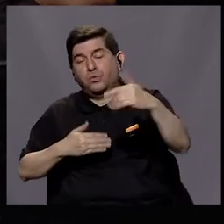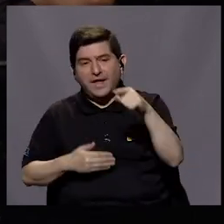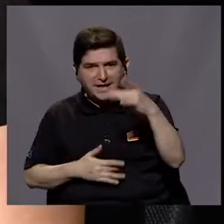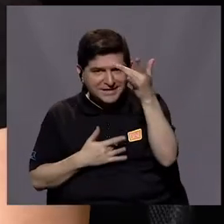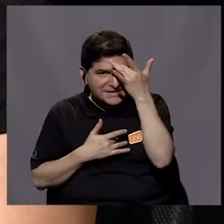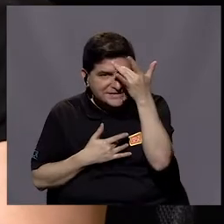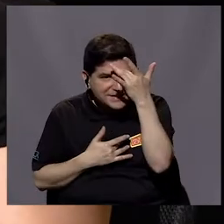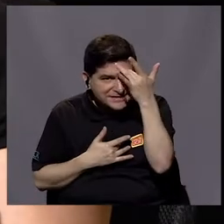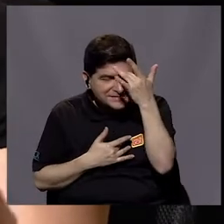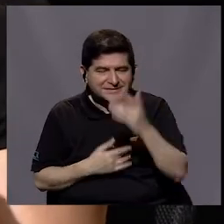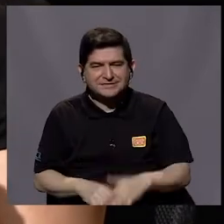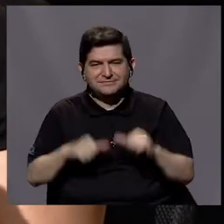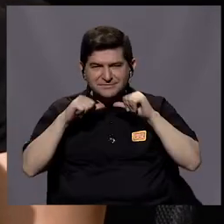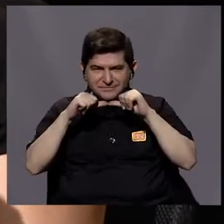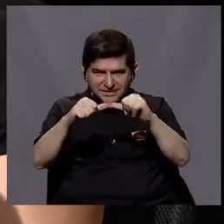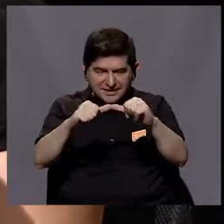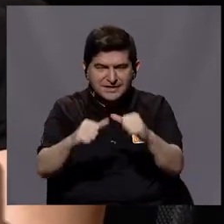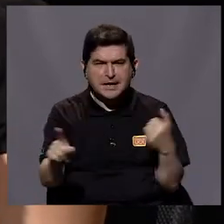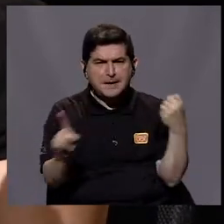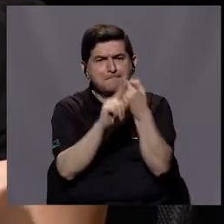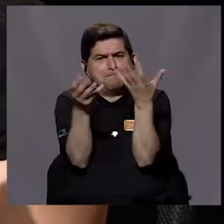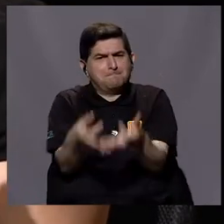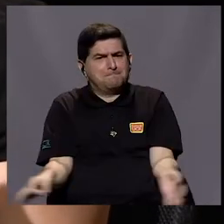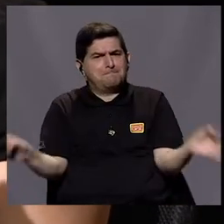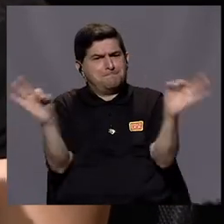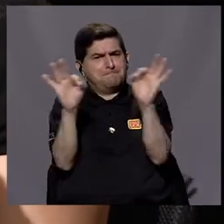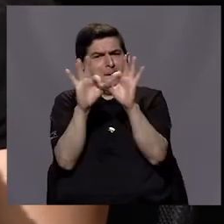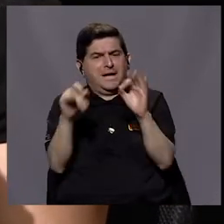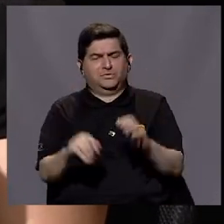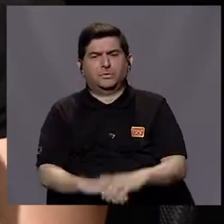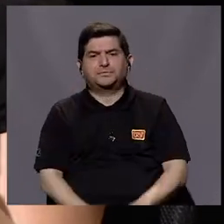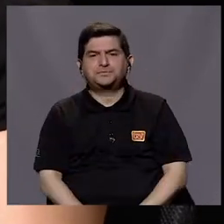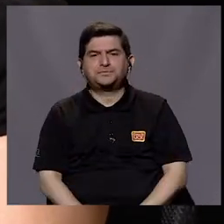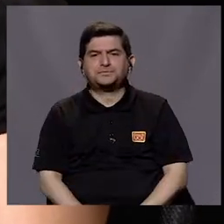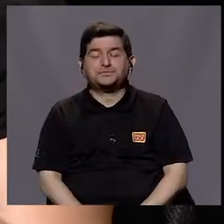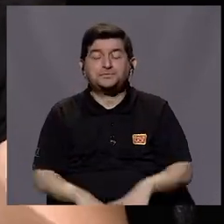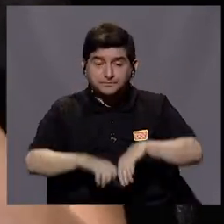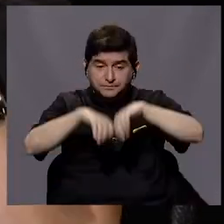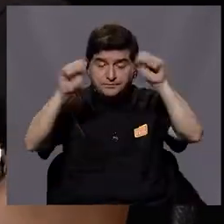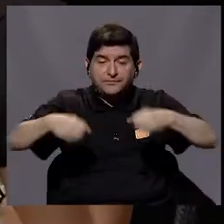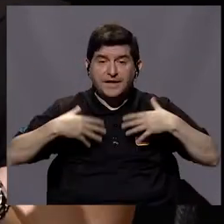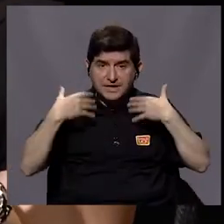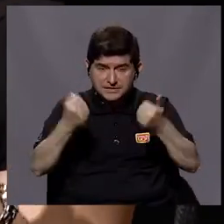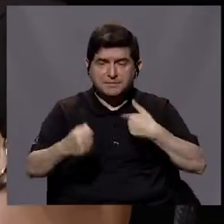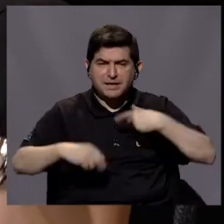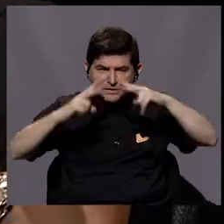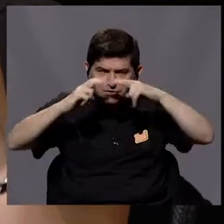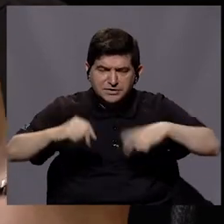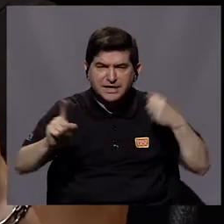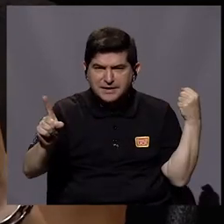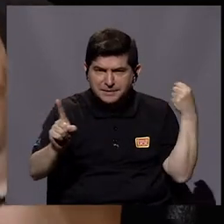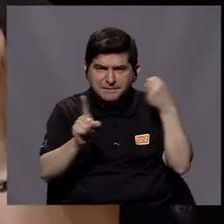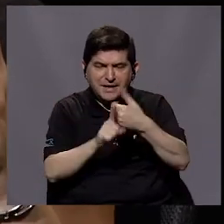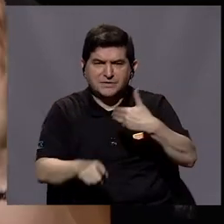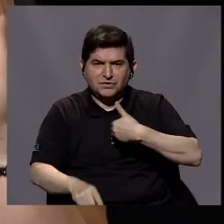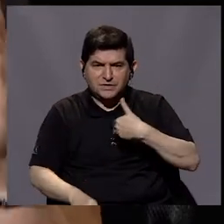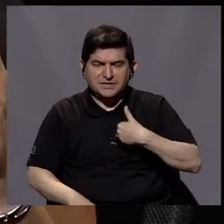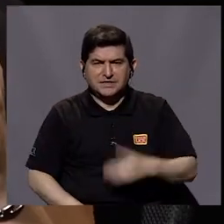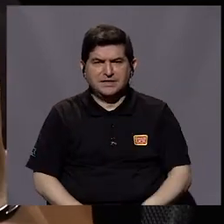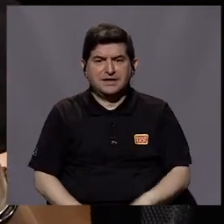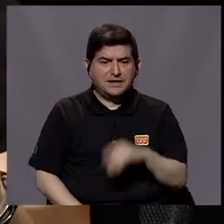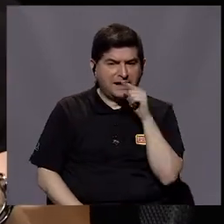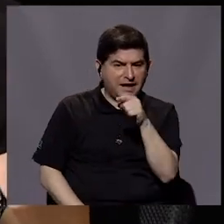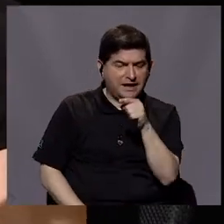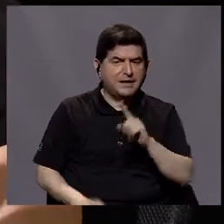años. Esas enfermedades crónicas tienen un impacto importantísimo. Y es cierto, en los sistemas de salud, yo he analizado el impacto que tiene en el